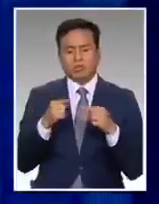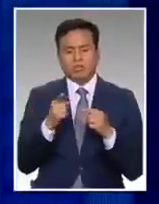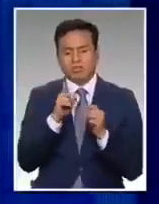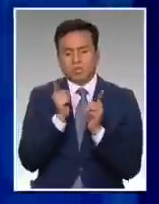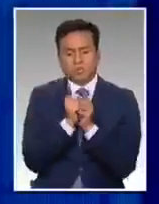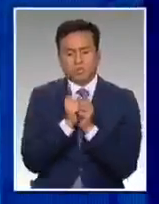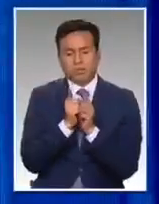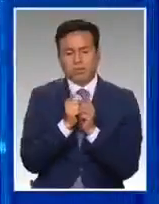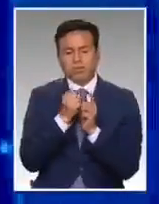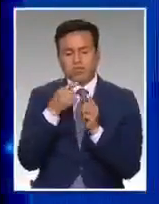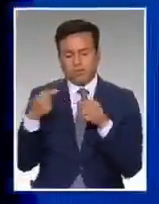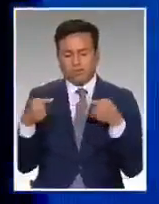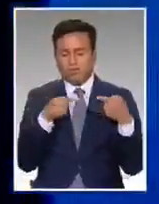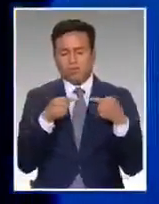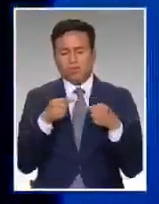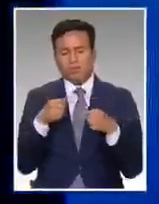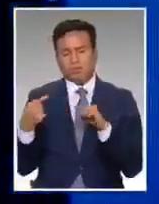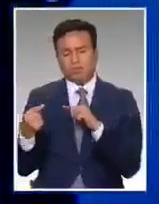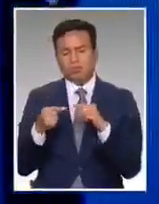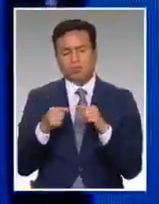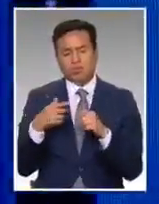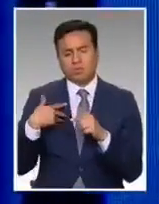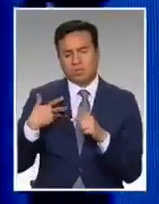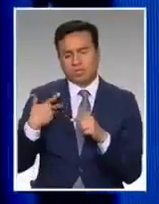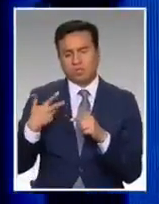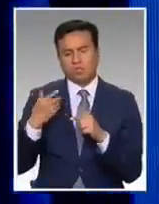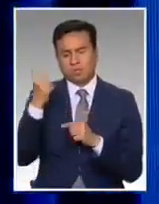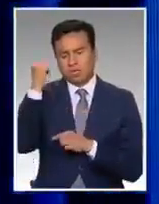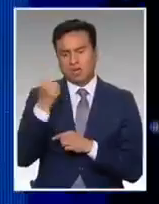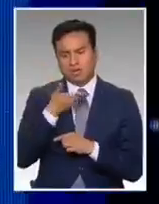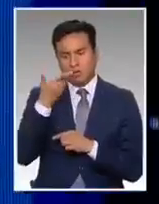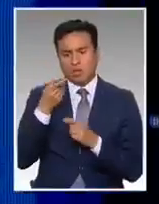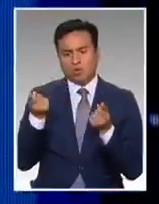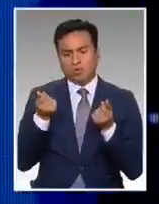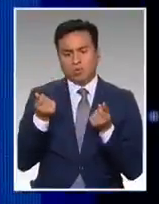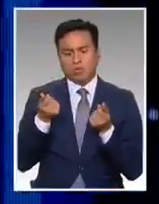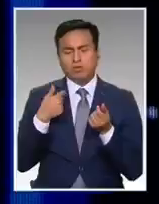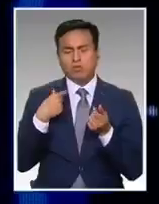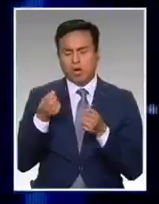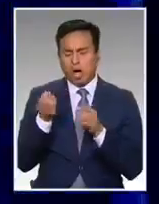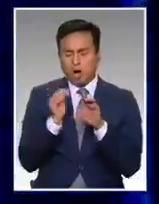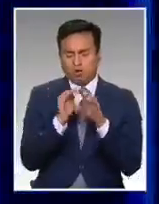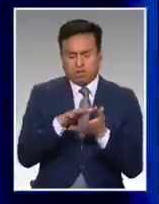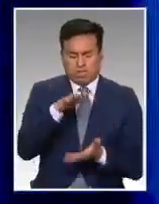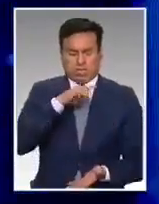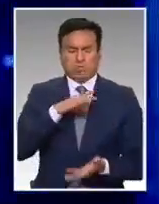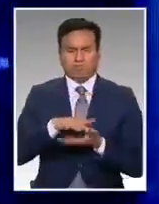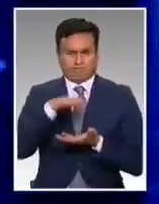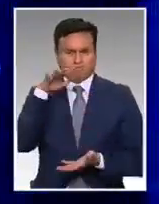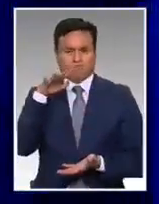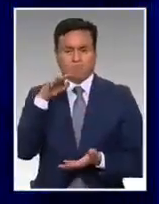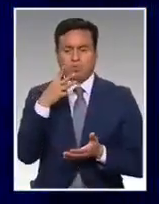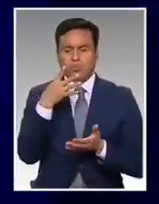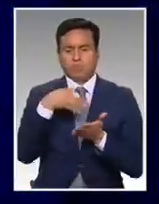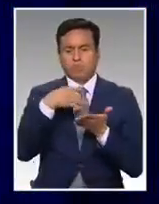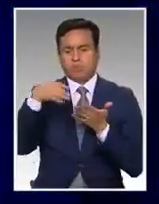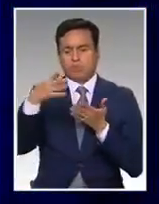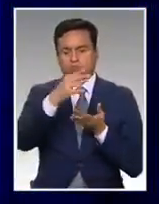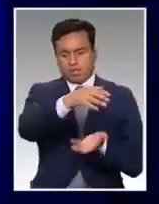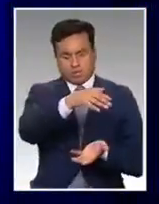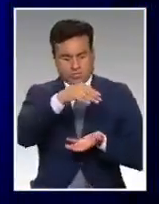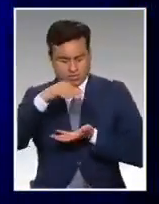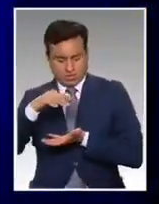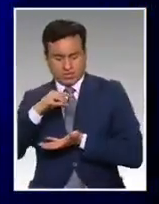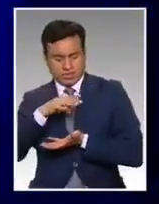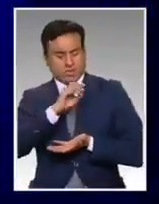este el fondo de discusión y lamento y medio de estar solo con piñera hablando de economía lo ahorro de chiles un gigantesco retirar el 4 mil millones de dólares de los